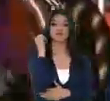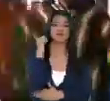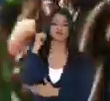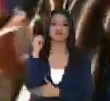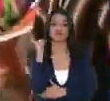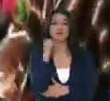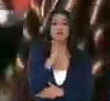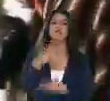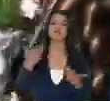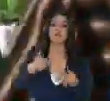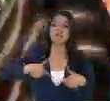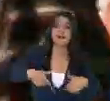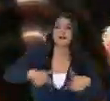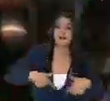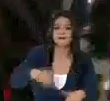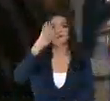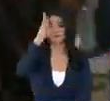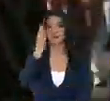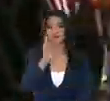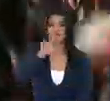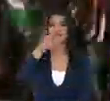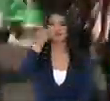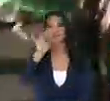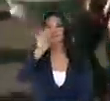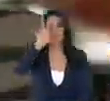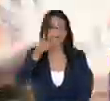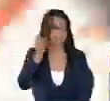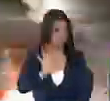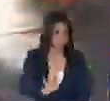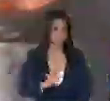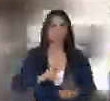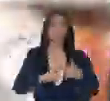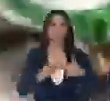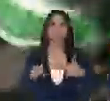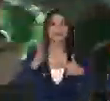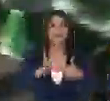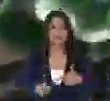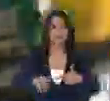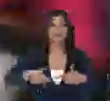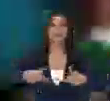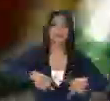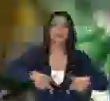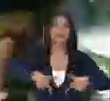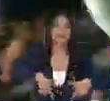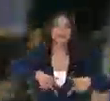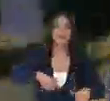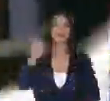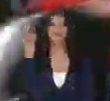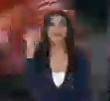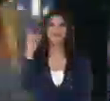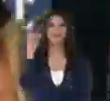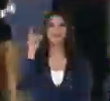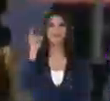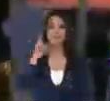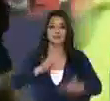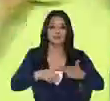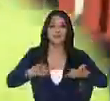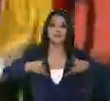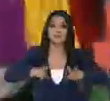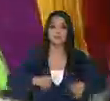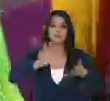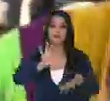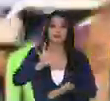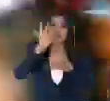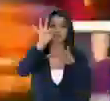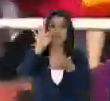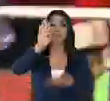del Carnaval de Río del 2017-2018, además del Carnaval de Oruro de Bolivia y, por supuesto, una delegación